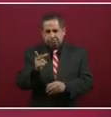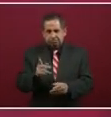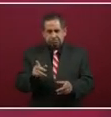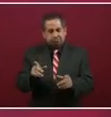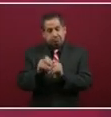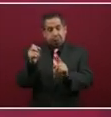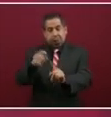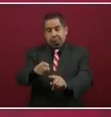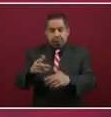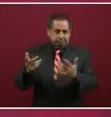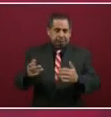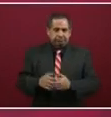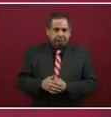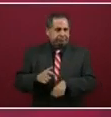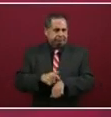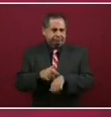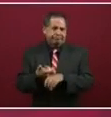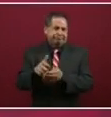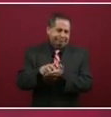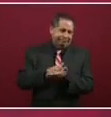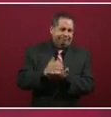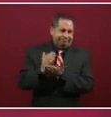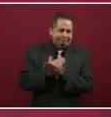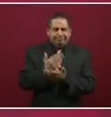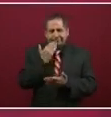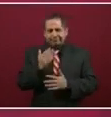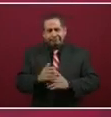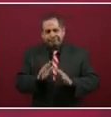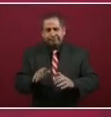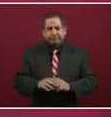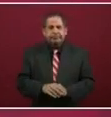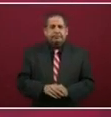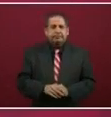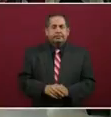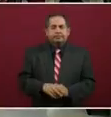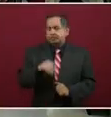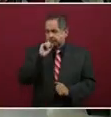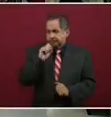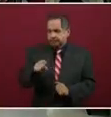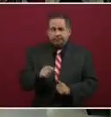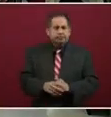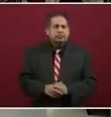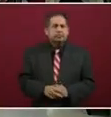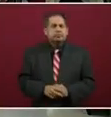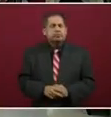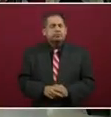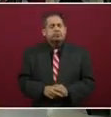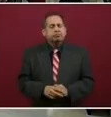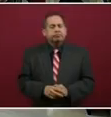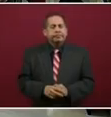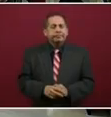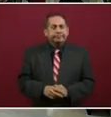acortando el tiempo. Sí, también.